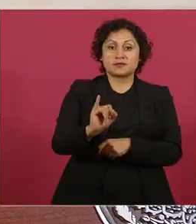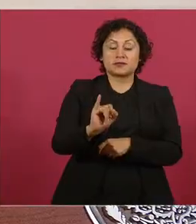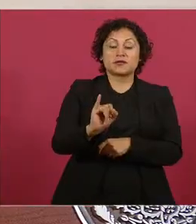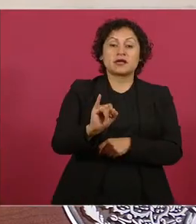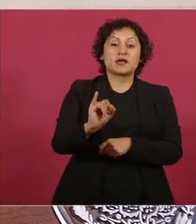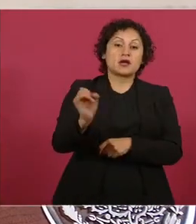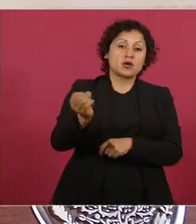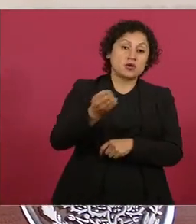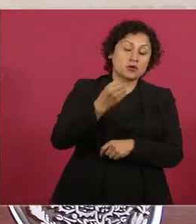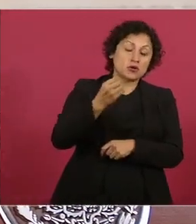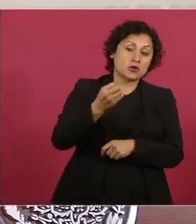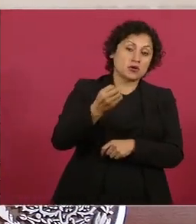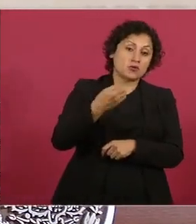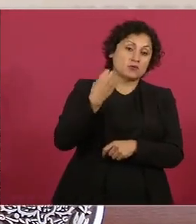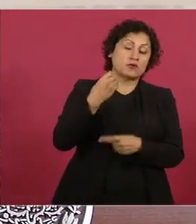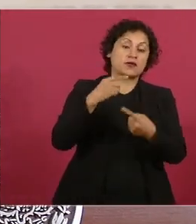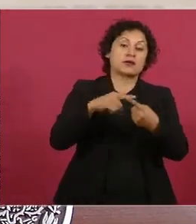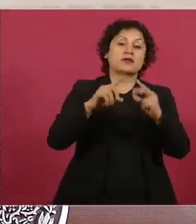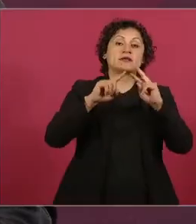la